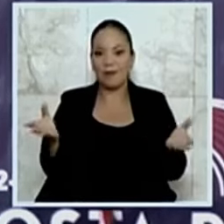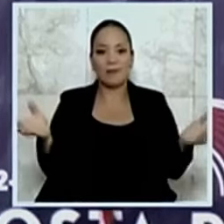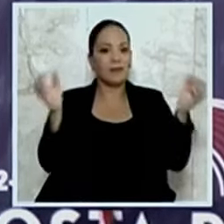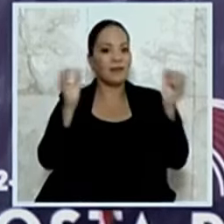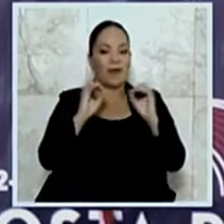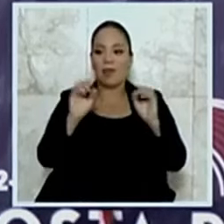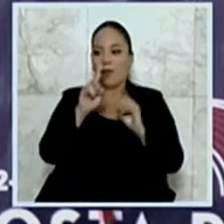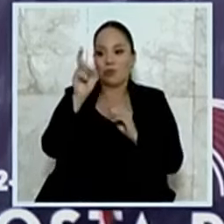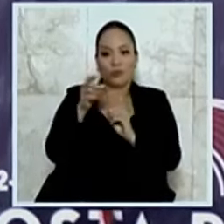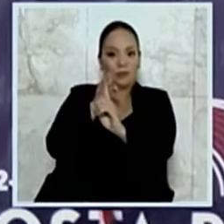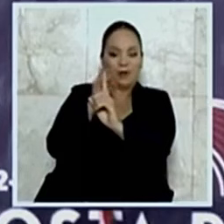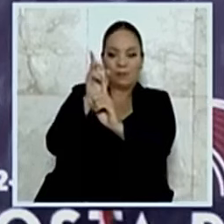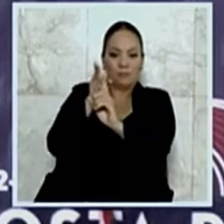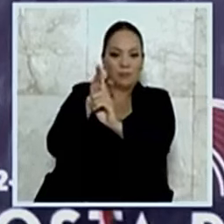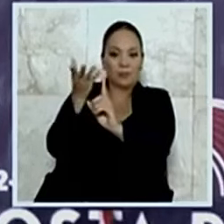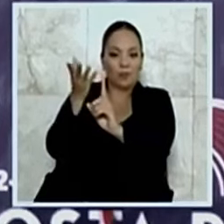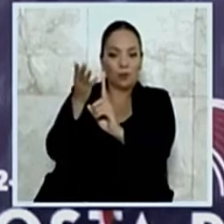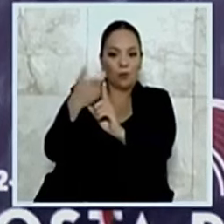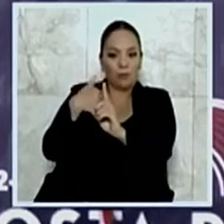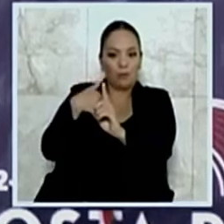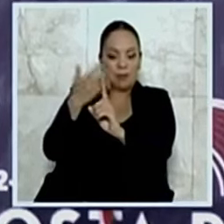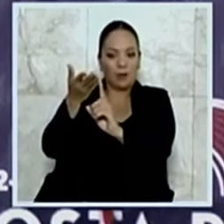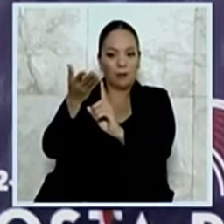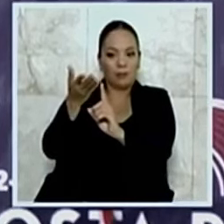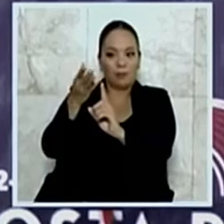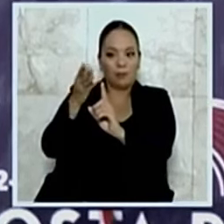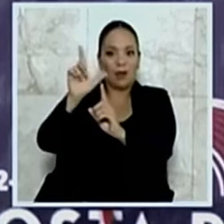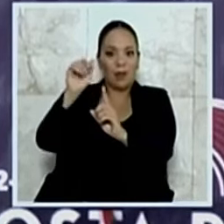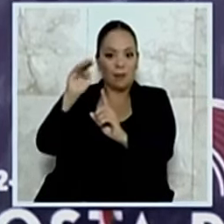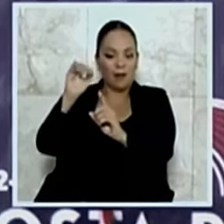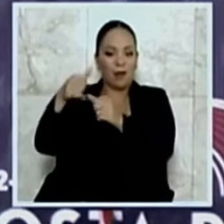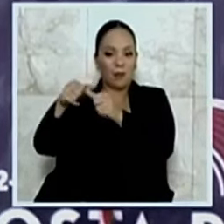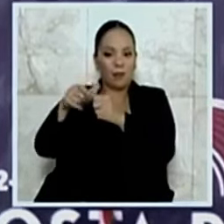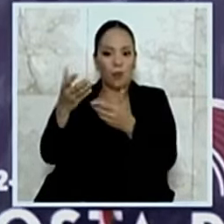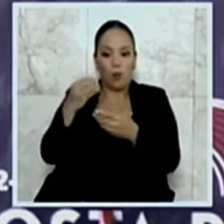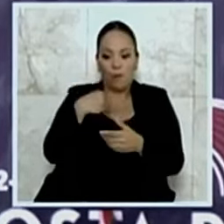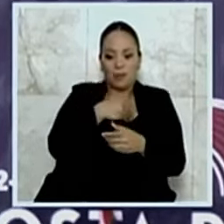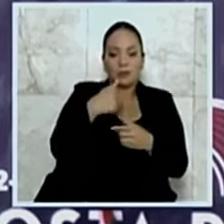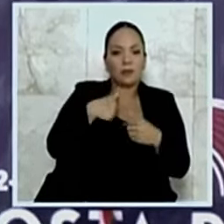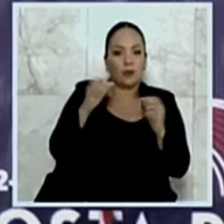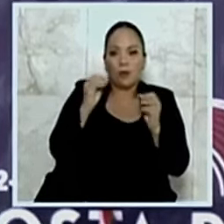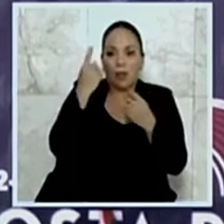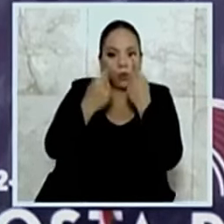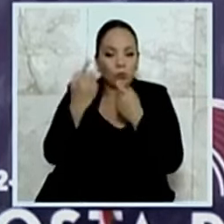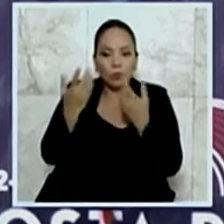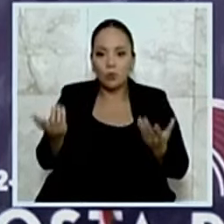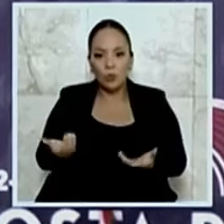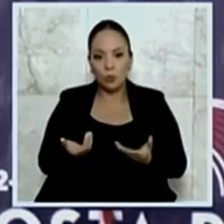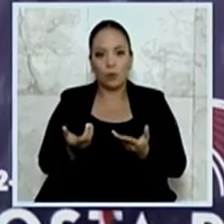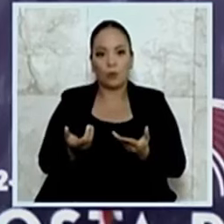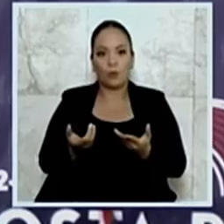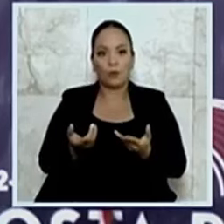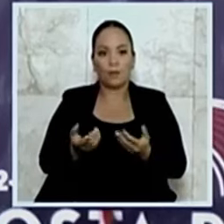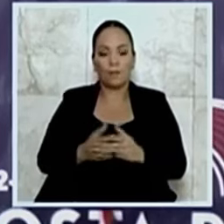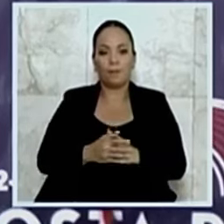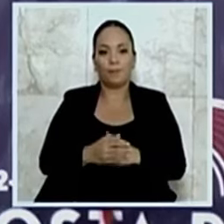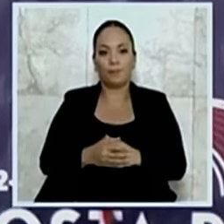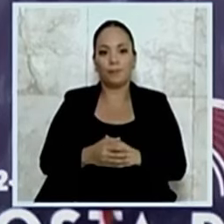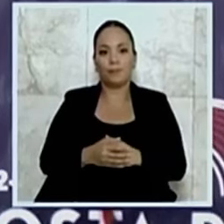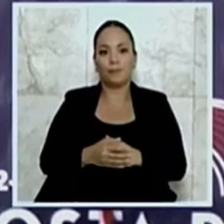señor. No basta con una publicación, sino que la reitera sin consultarle siquiera al señor